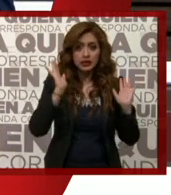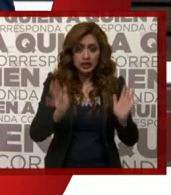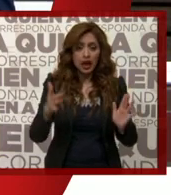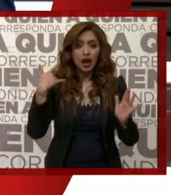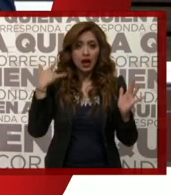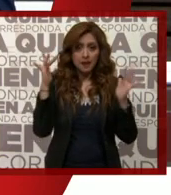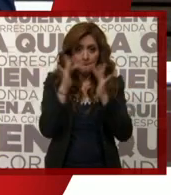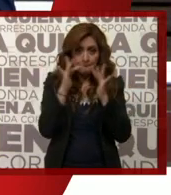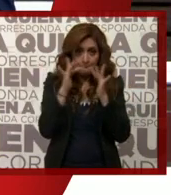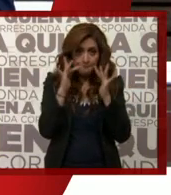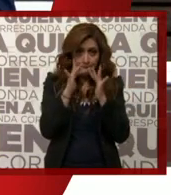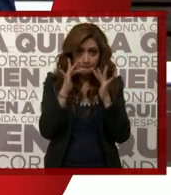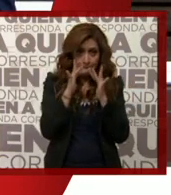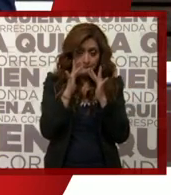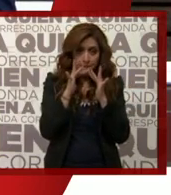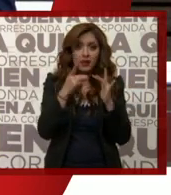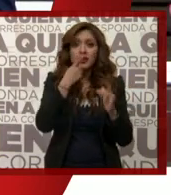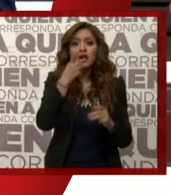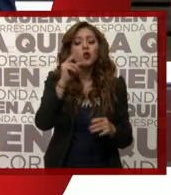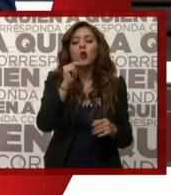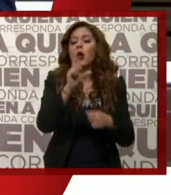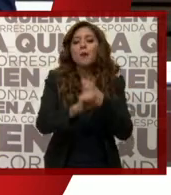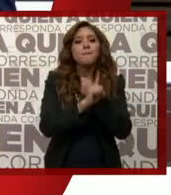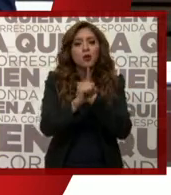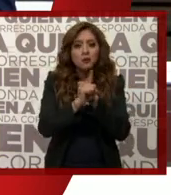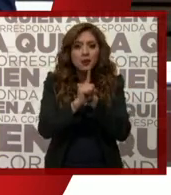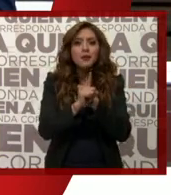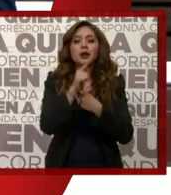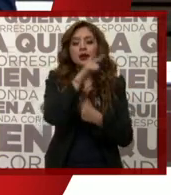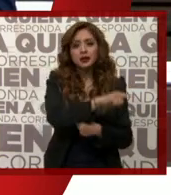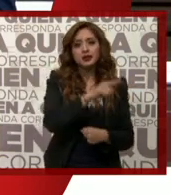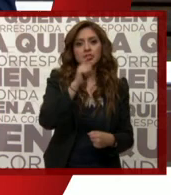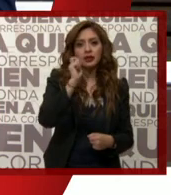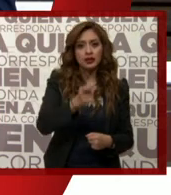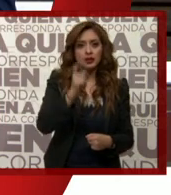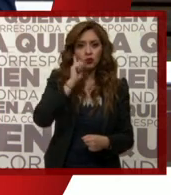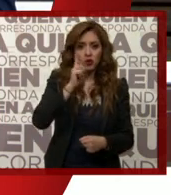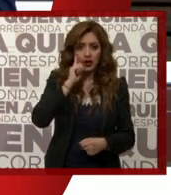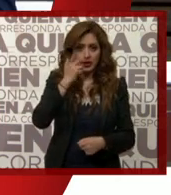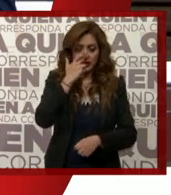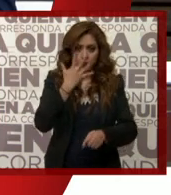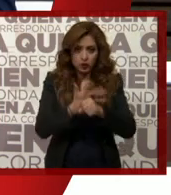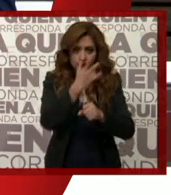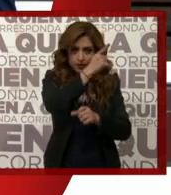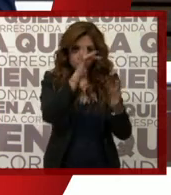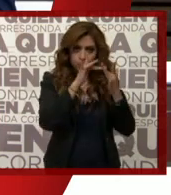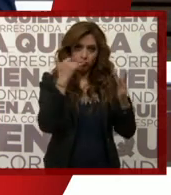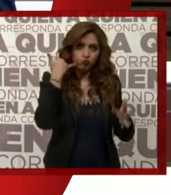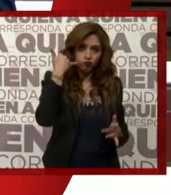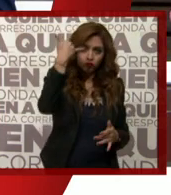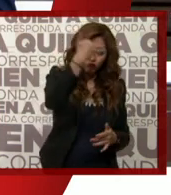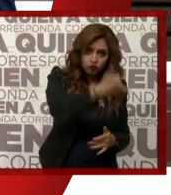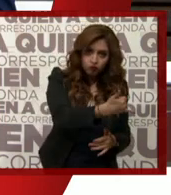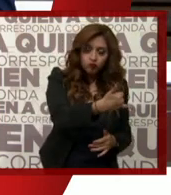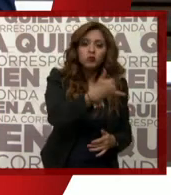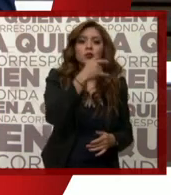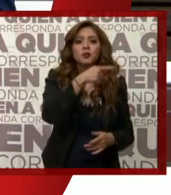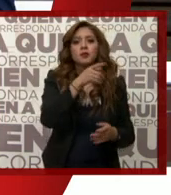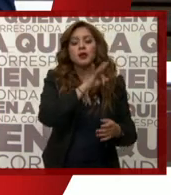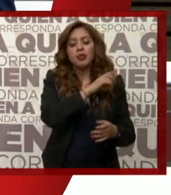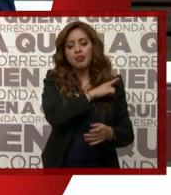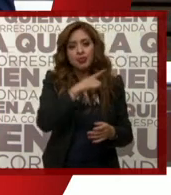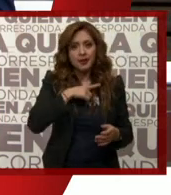comunicado y nos dicen que no hay ningún problema. Ellos directamente, la delegada, se va a comunicar con el señor. El señor tiene que